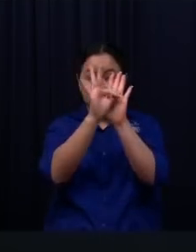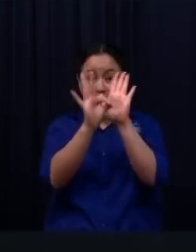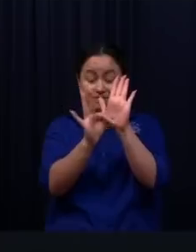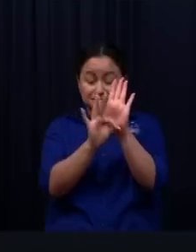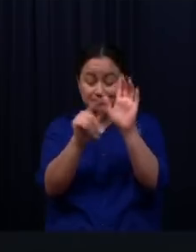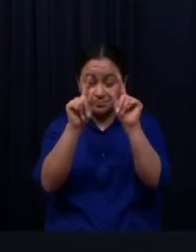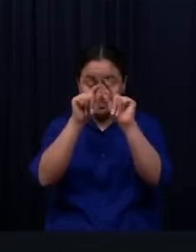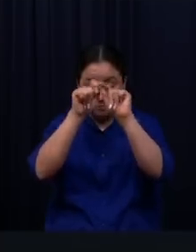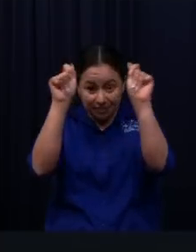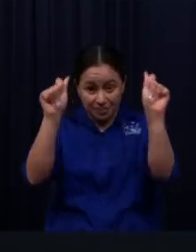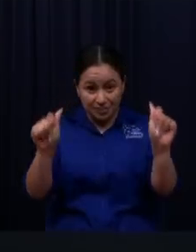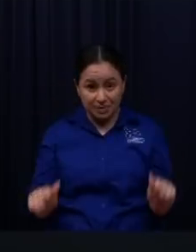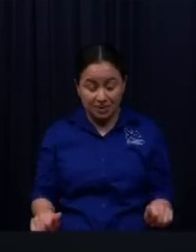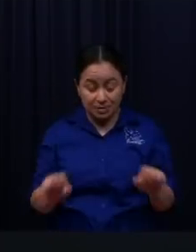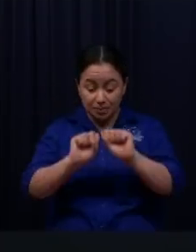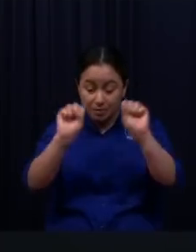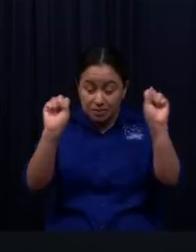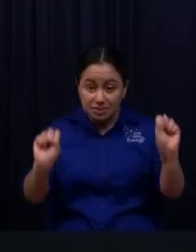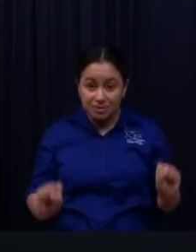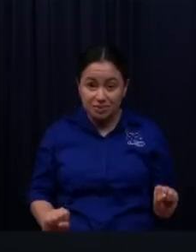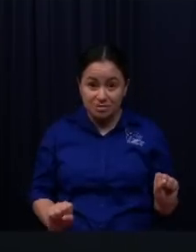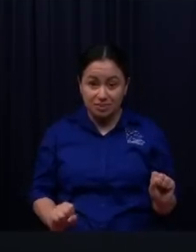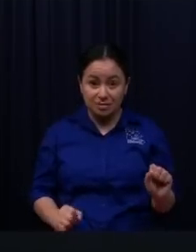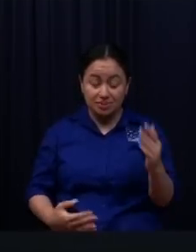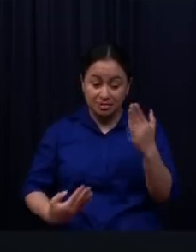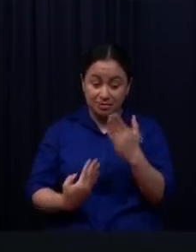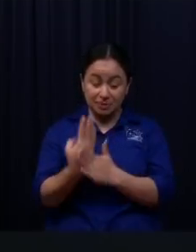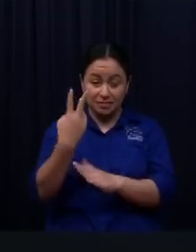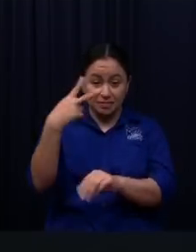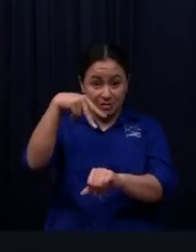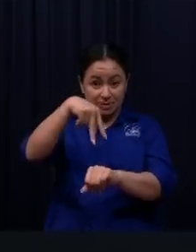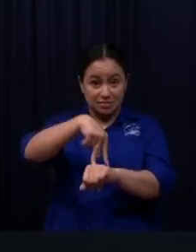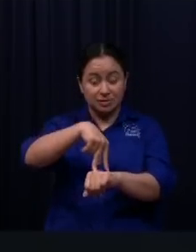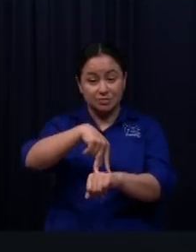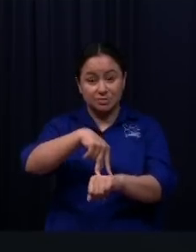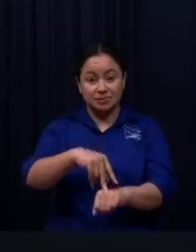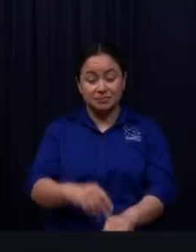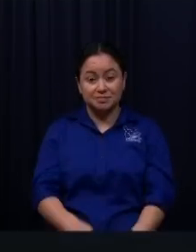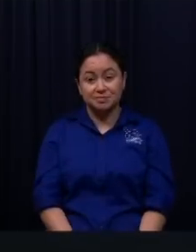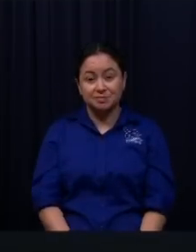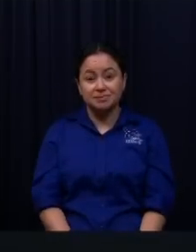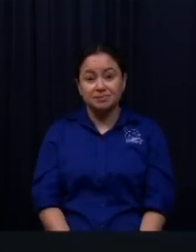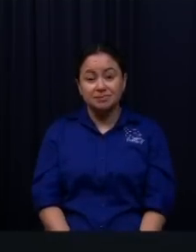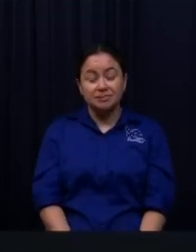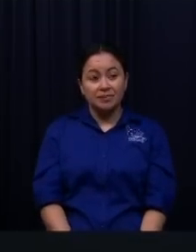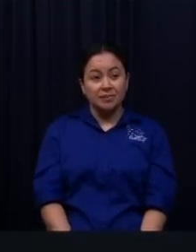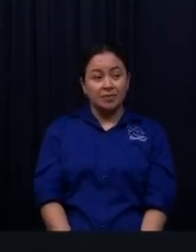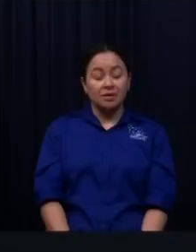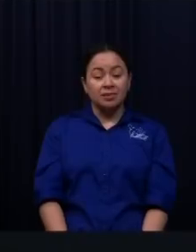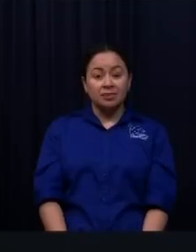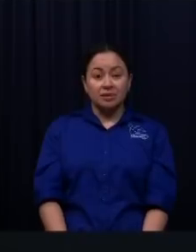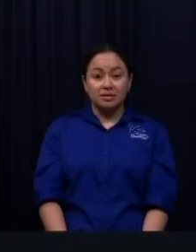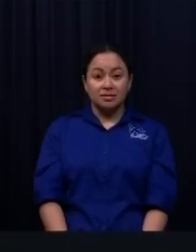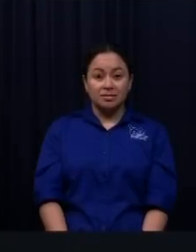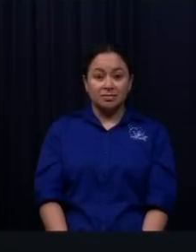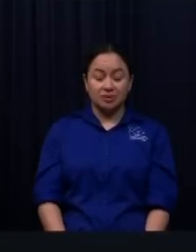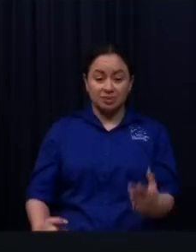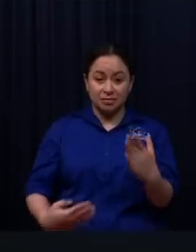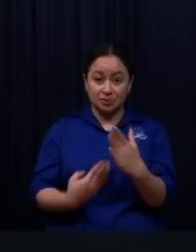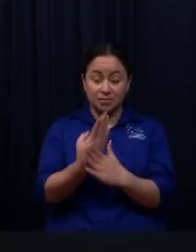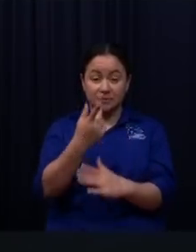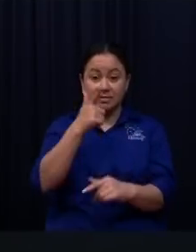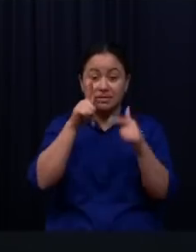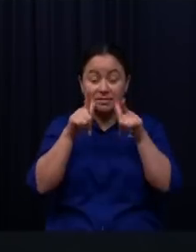sacerdocio, una nueva nación. Hablamos nuevas lenguas, esperamos una nueva esperanza. Tenemos